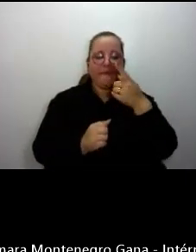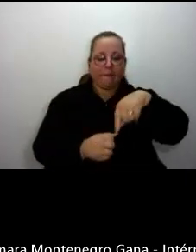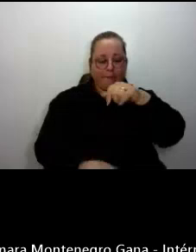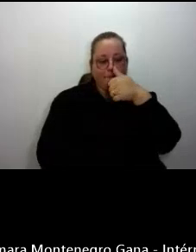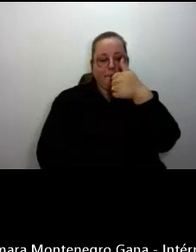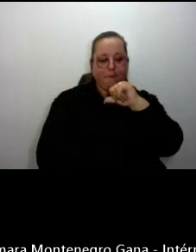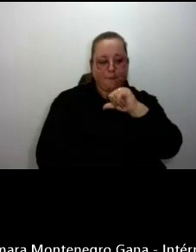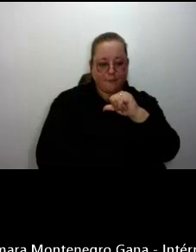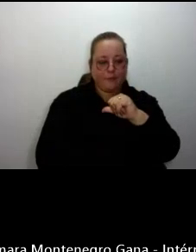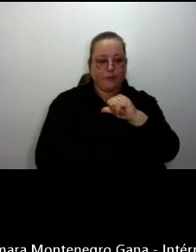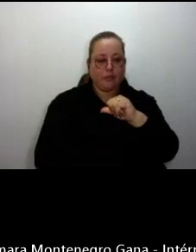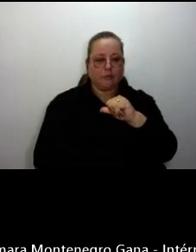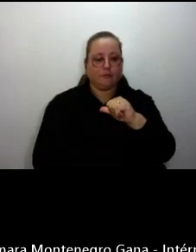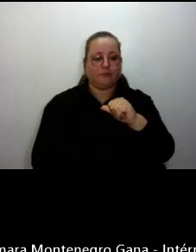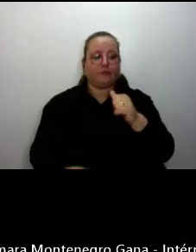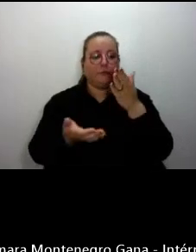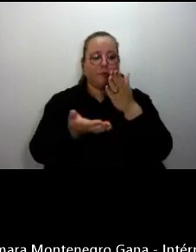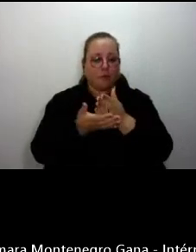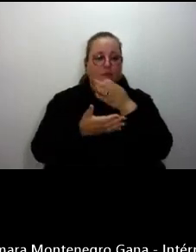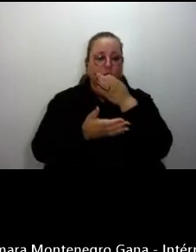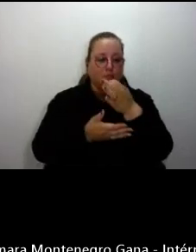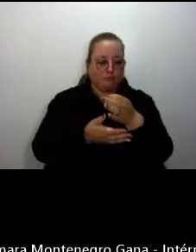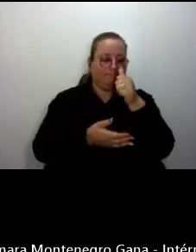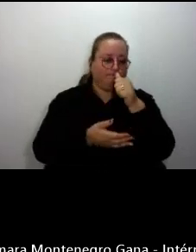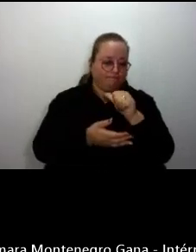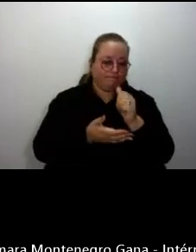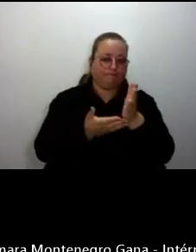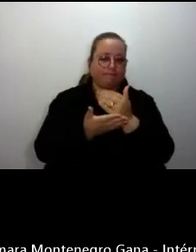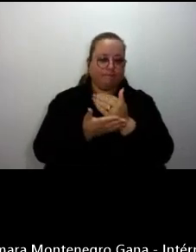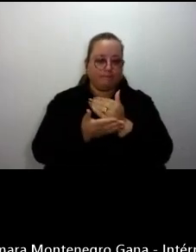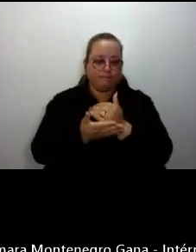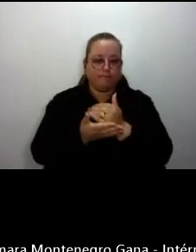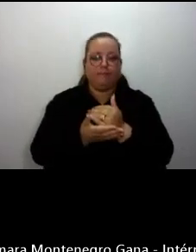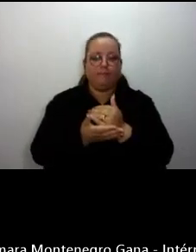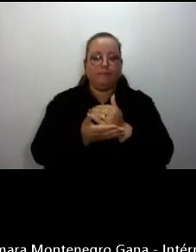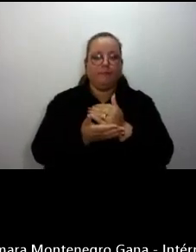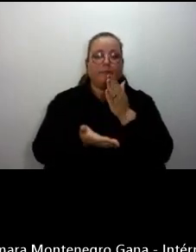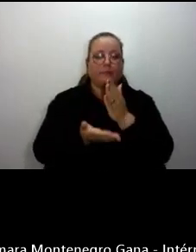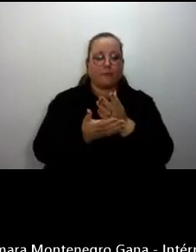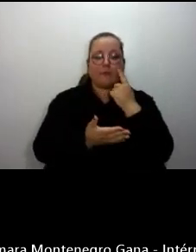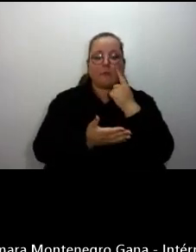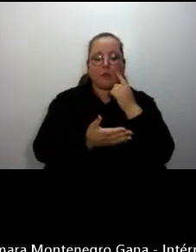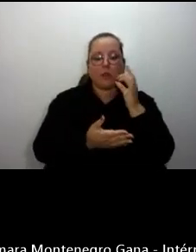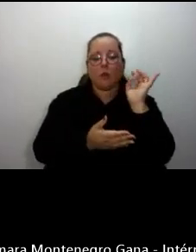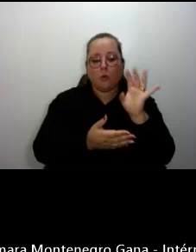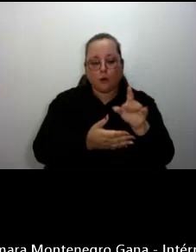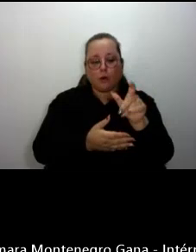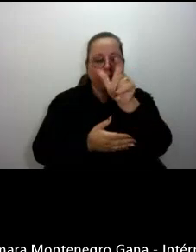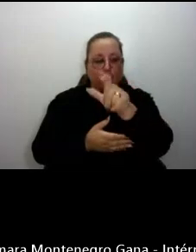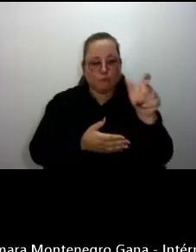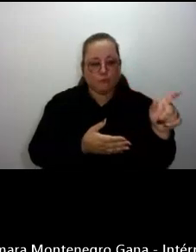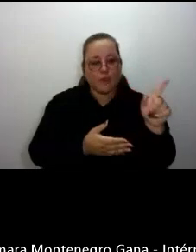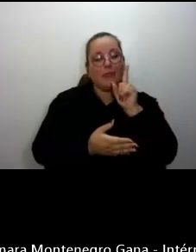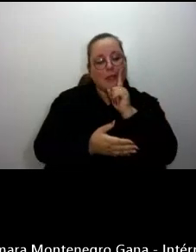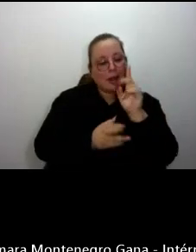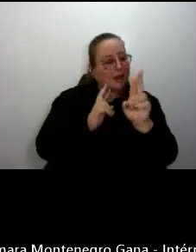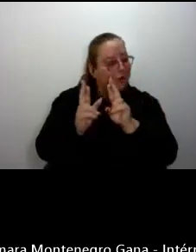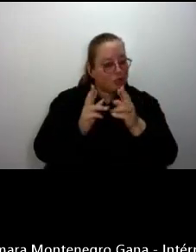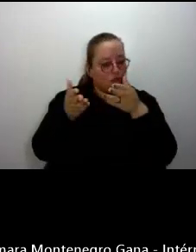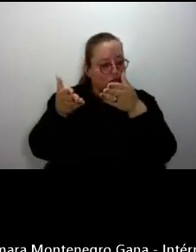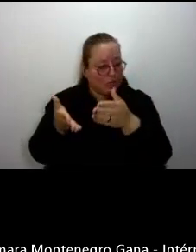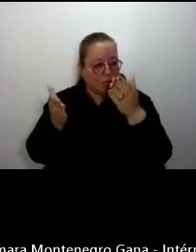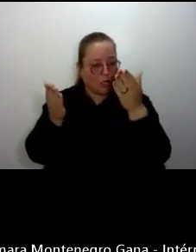tiene carácter confidencial, y por eso les decía que es un plan que debe ser conocido solamente por las personas que intervienen con el estudiante o que